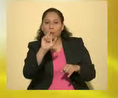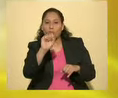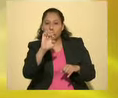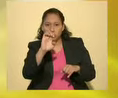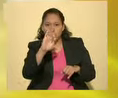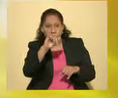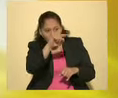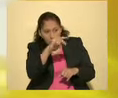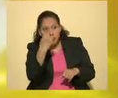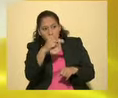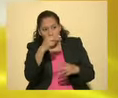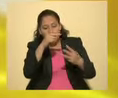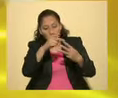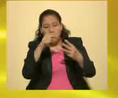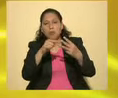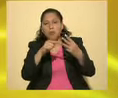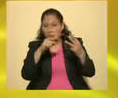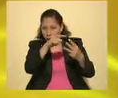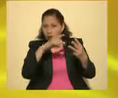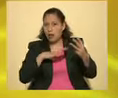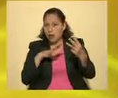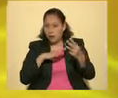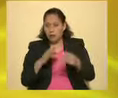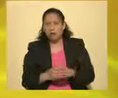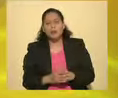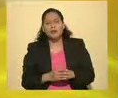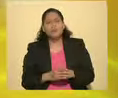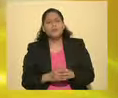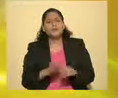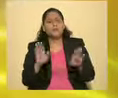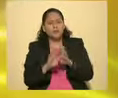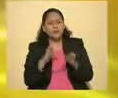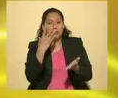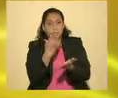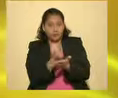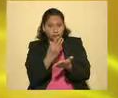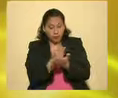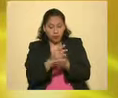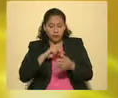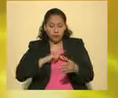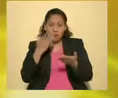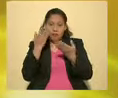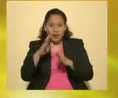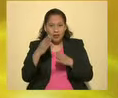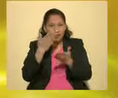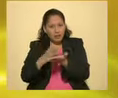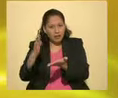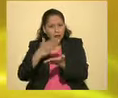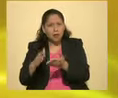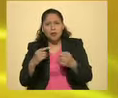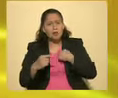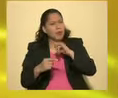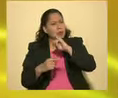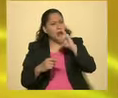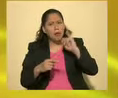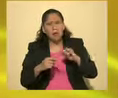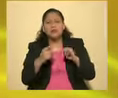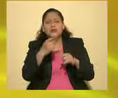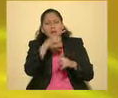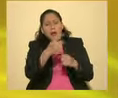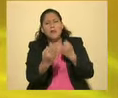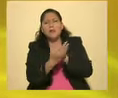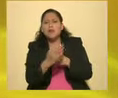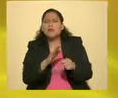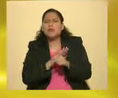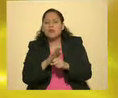los nombres de estas tres reparadoras de crédito. Oye, y hablando de las reparadoras de crédito en lo particular, yo nunca había escuchado sobre las reparadoras. ¿Qué beneficios podemos